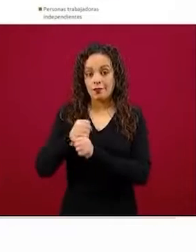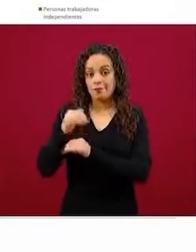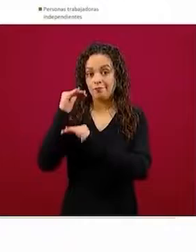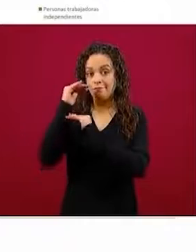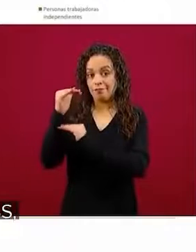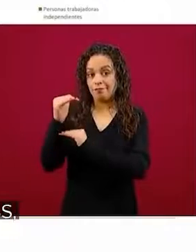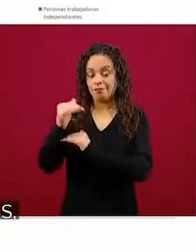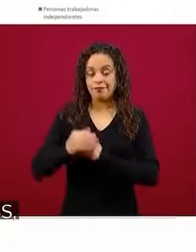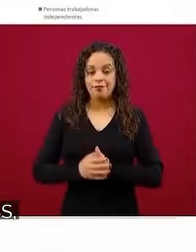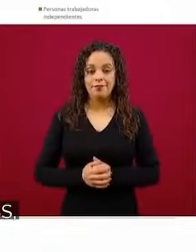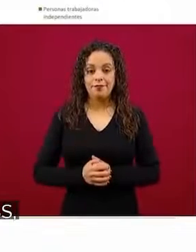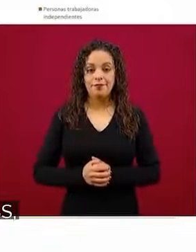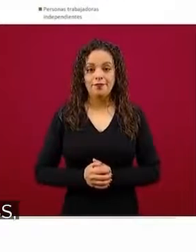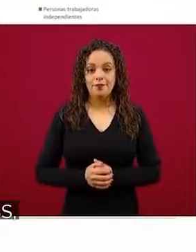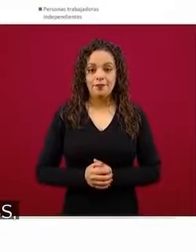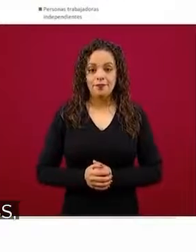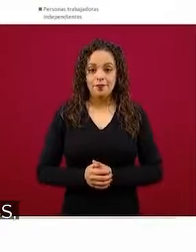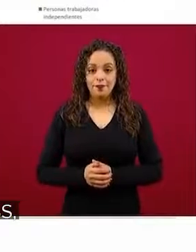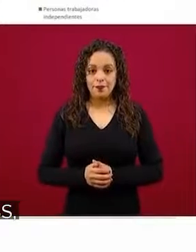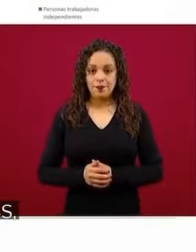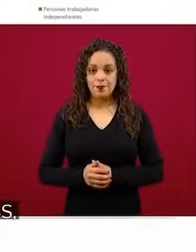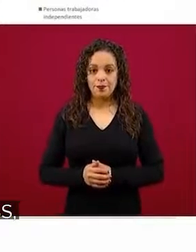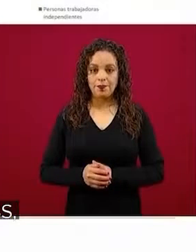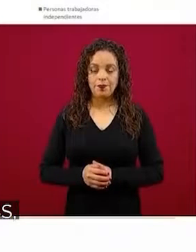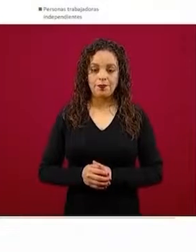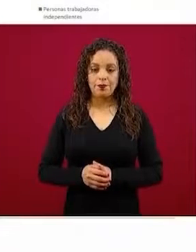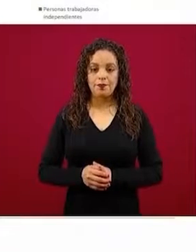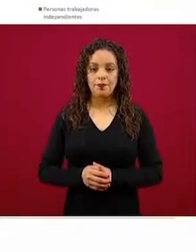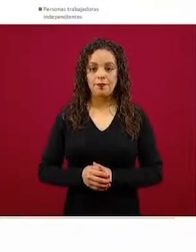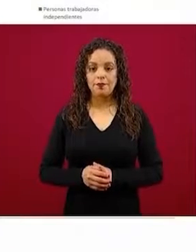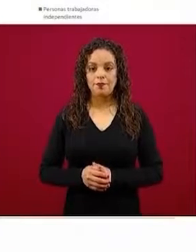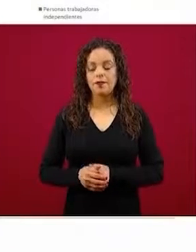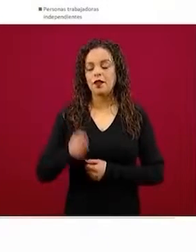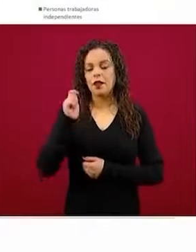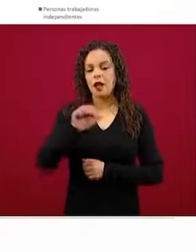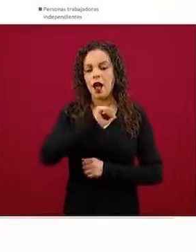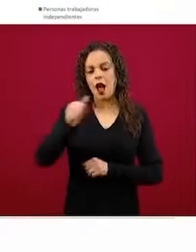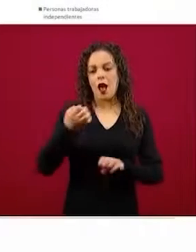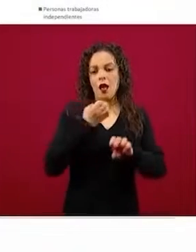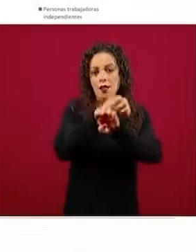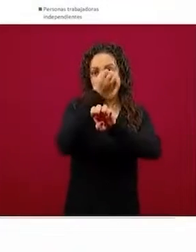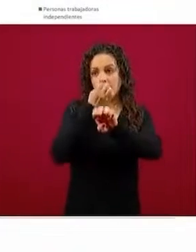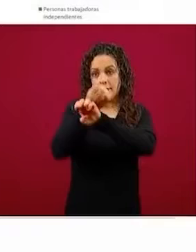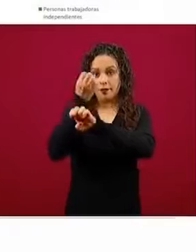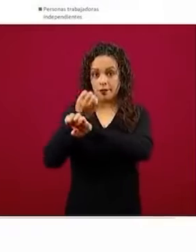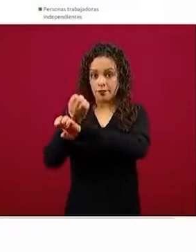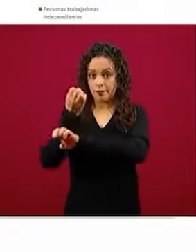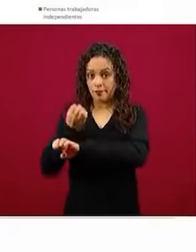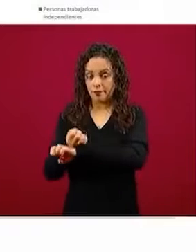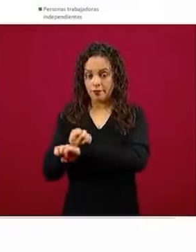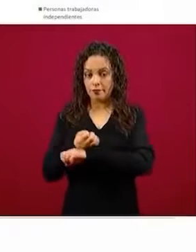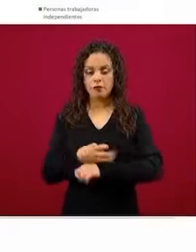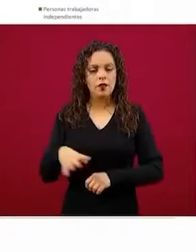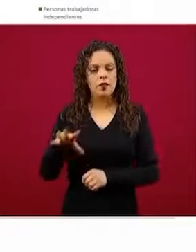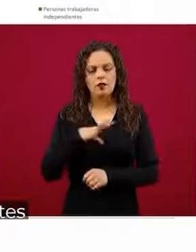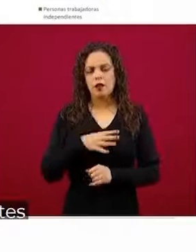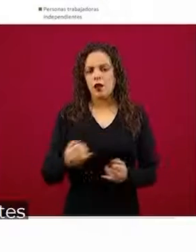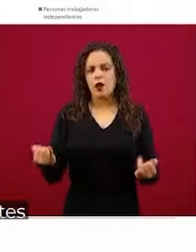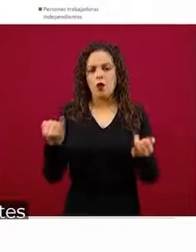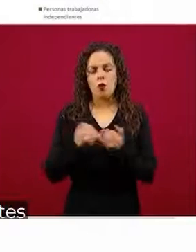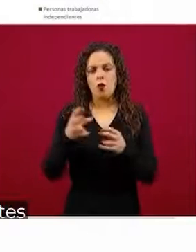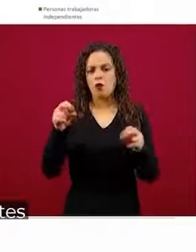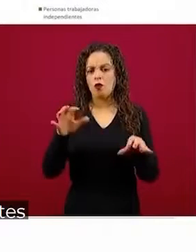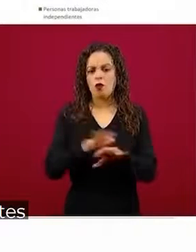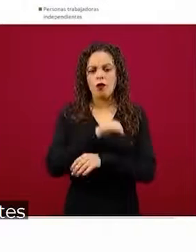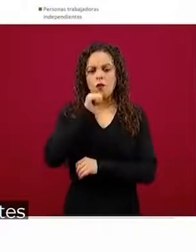lópez castañeda directora de incorporación y recaudación del link informó que al día de hoy se han aprobado 9 mil 202 solicitudes de